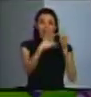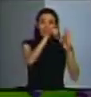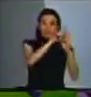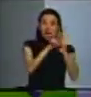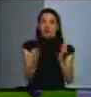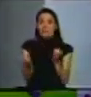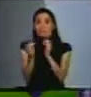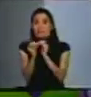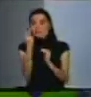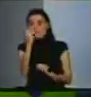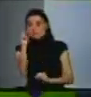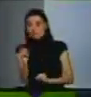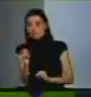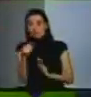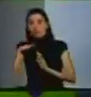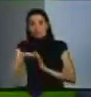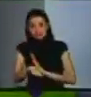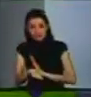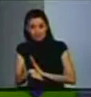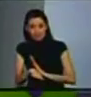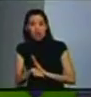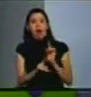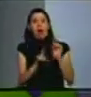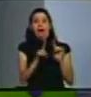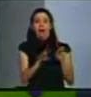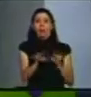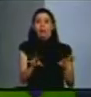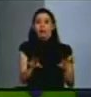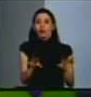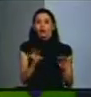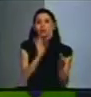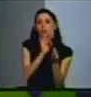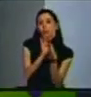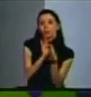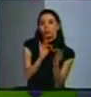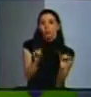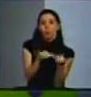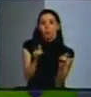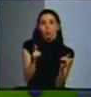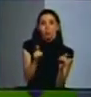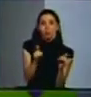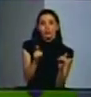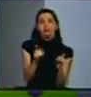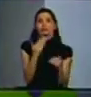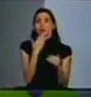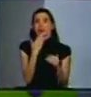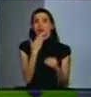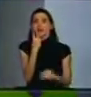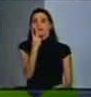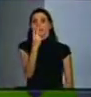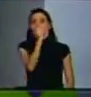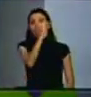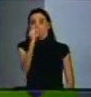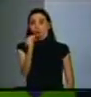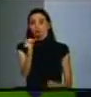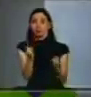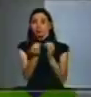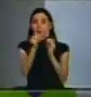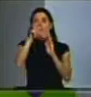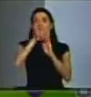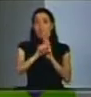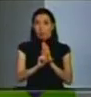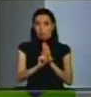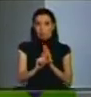rebajado, bajo el costo. Y en unos productos puntuales de juguetería, tenemos también un 20% de extras.